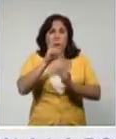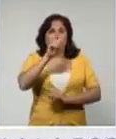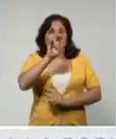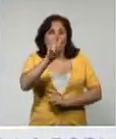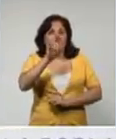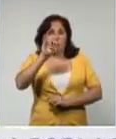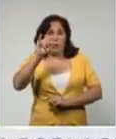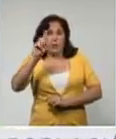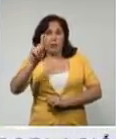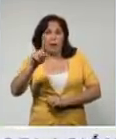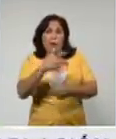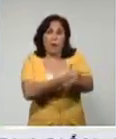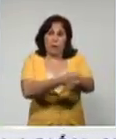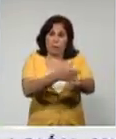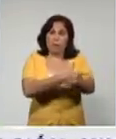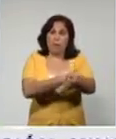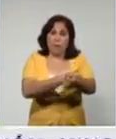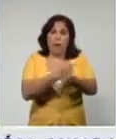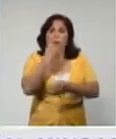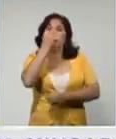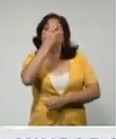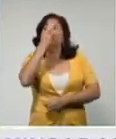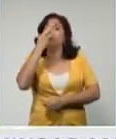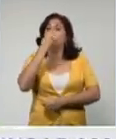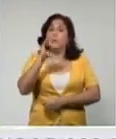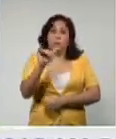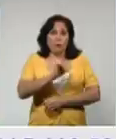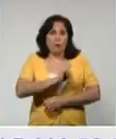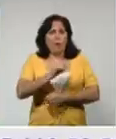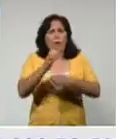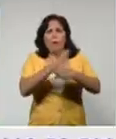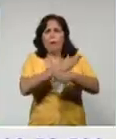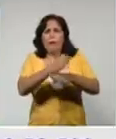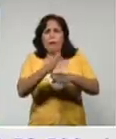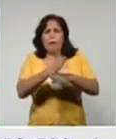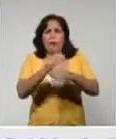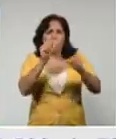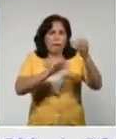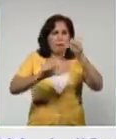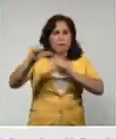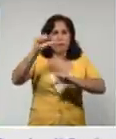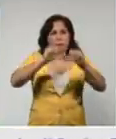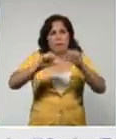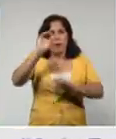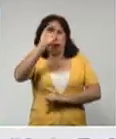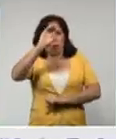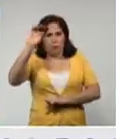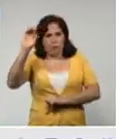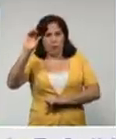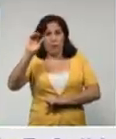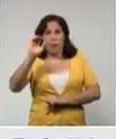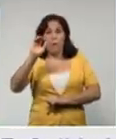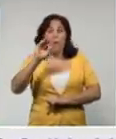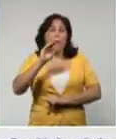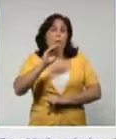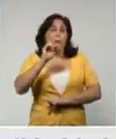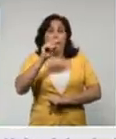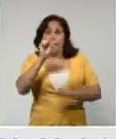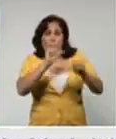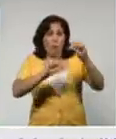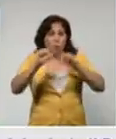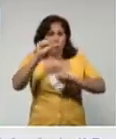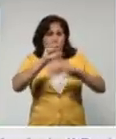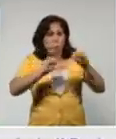4.261 muestras en los diferentes laboratorios. Los de biología molecular del